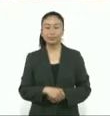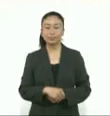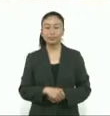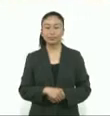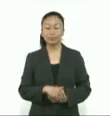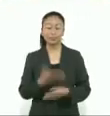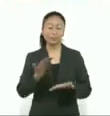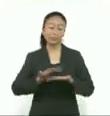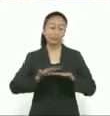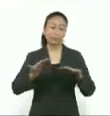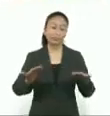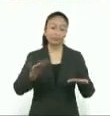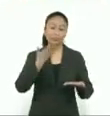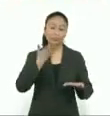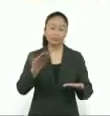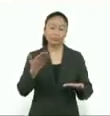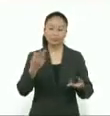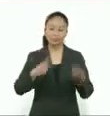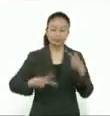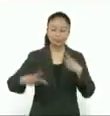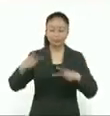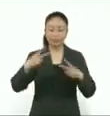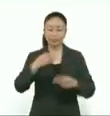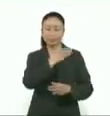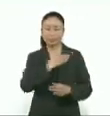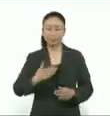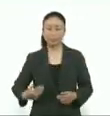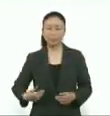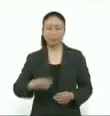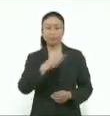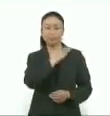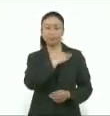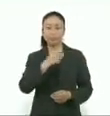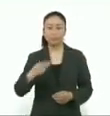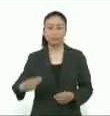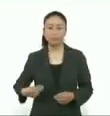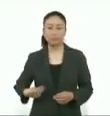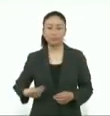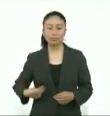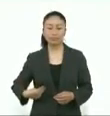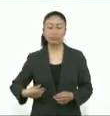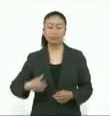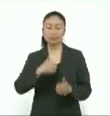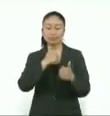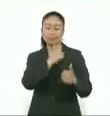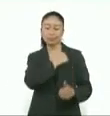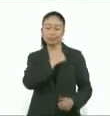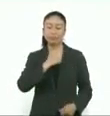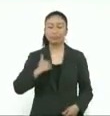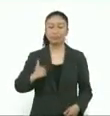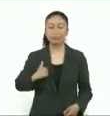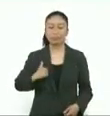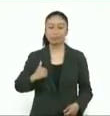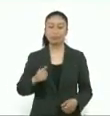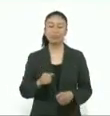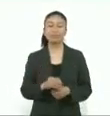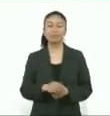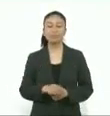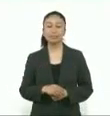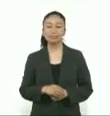Damos la bienvenida también a las presidentas municipales, alcaldesas y